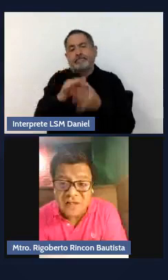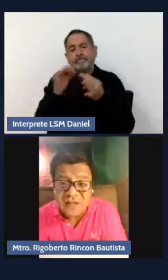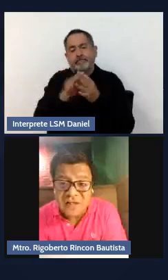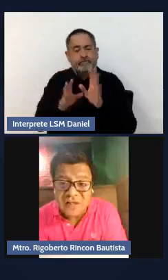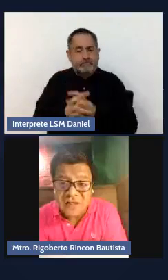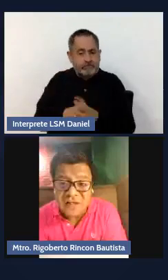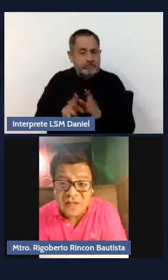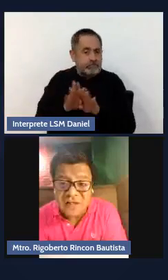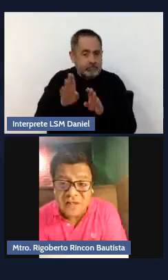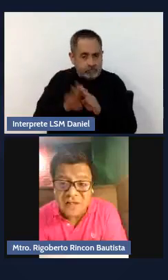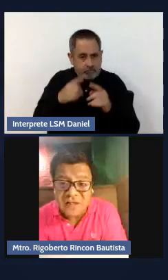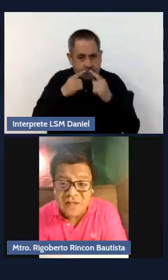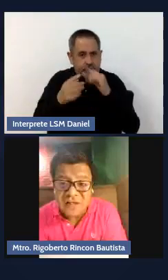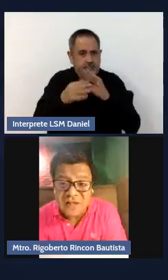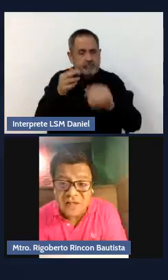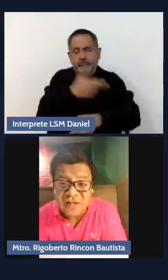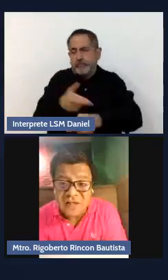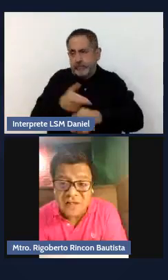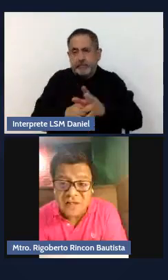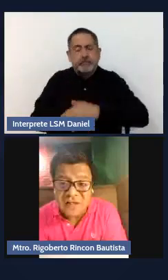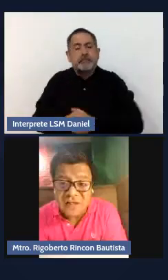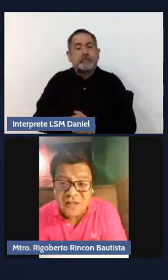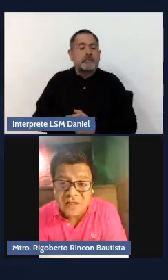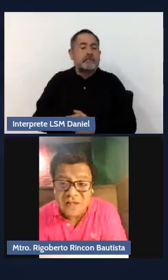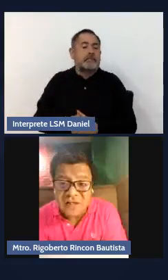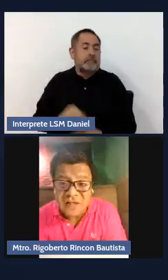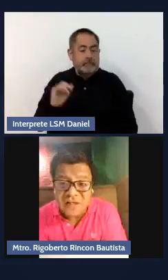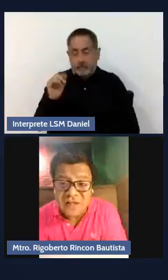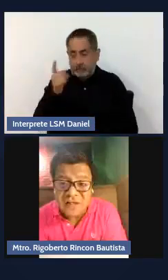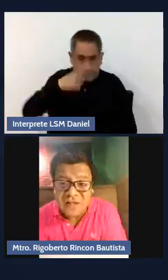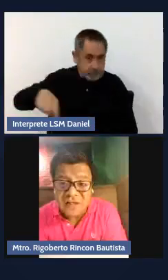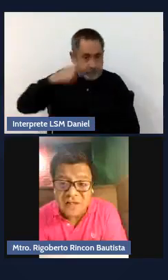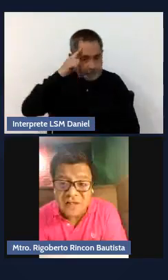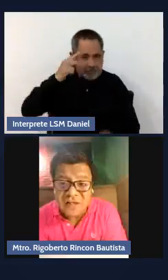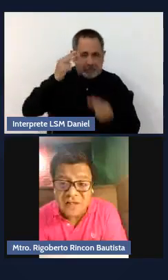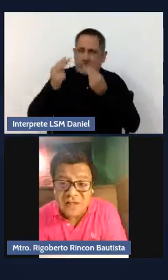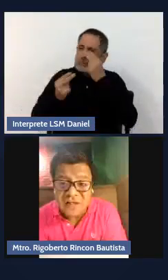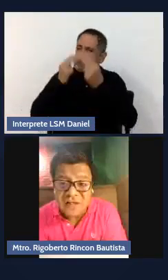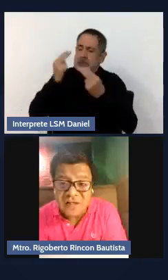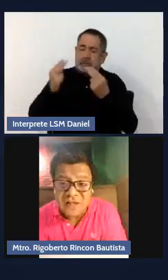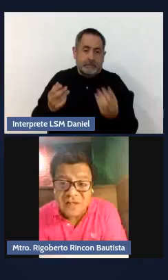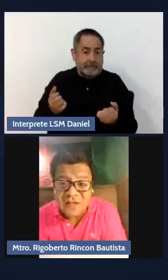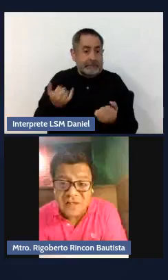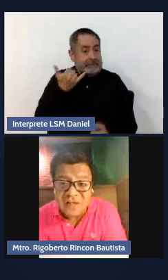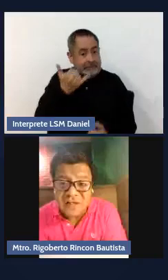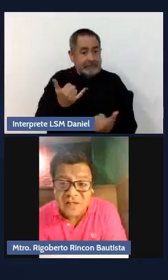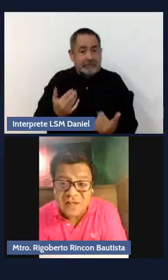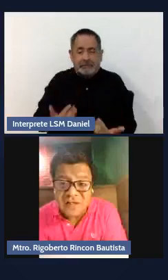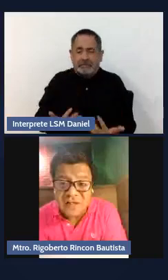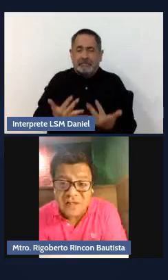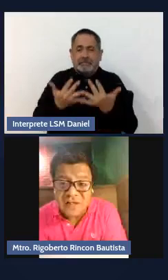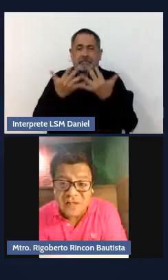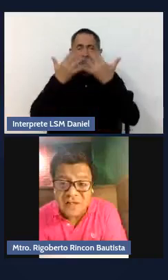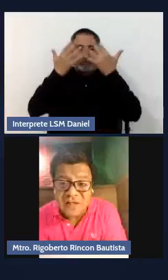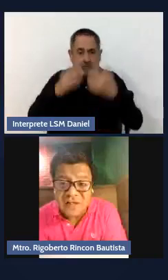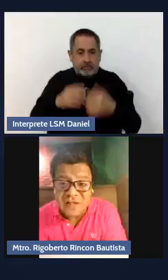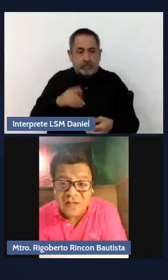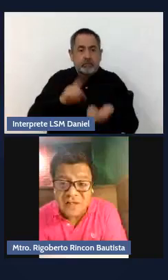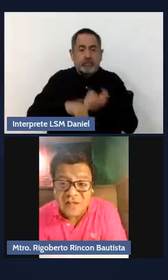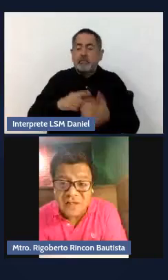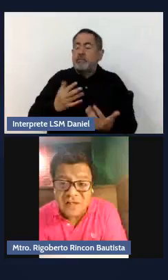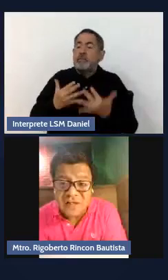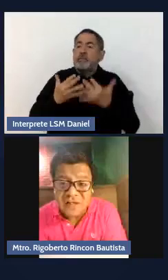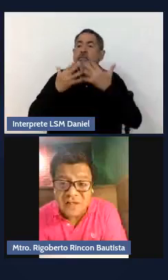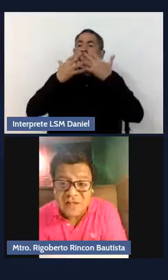más adelante, en estos momentos. Dice, cuando hablamos del tipo de humo, vamos hablando que la temperatura alcanza casi